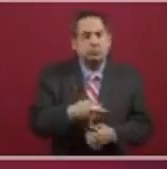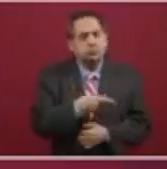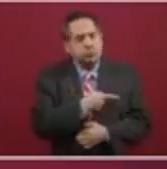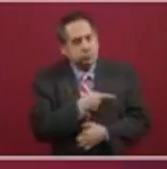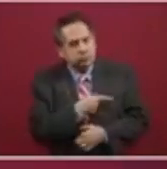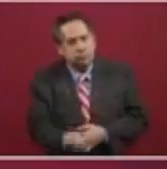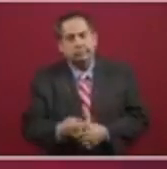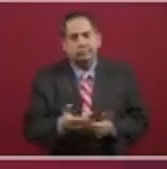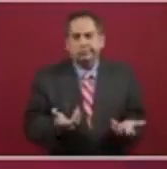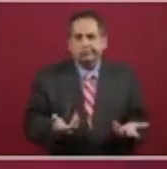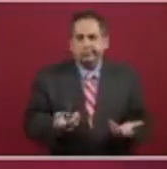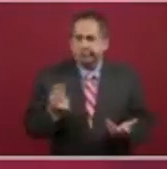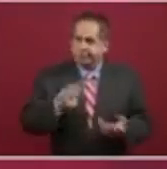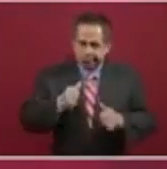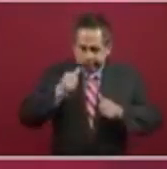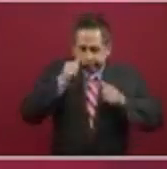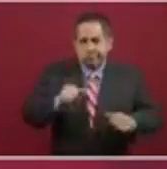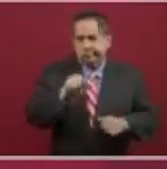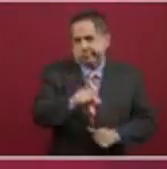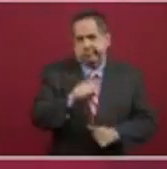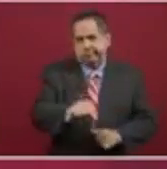país.